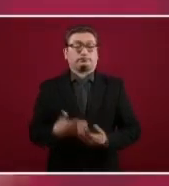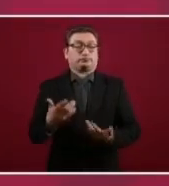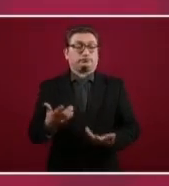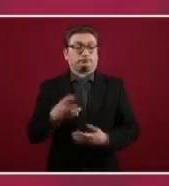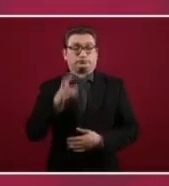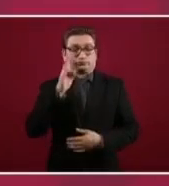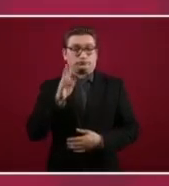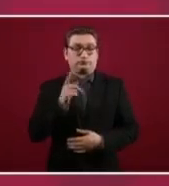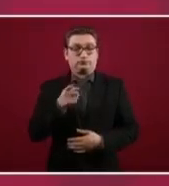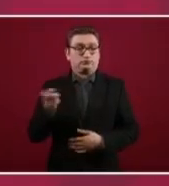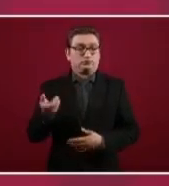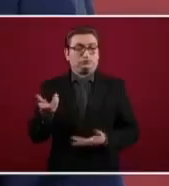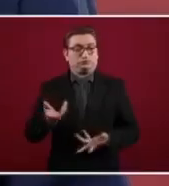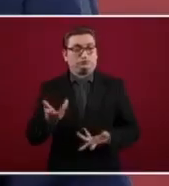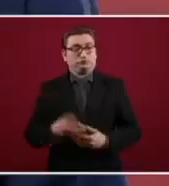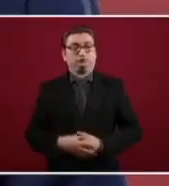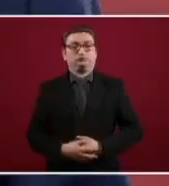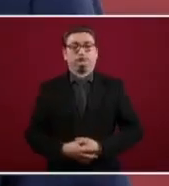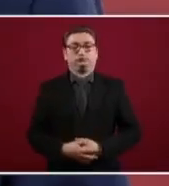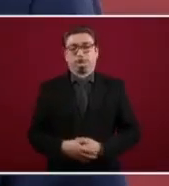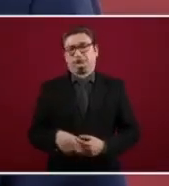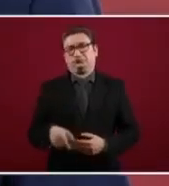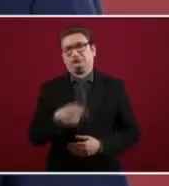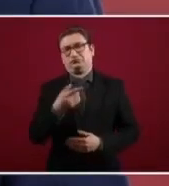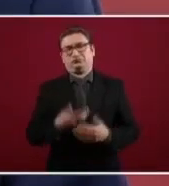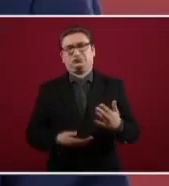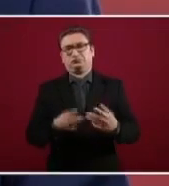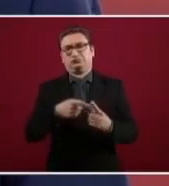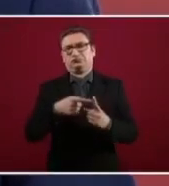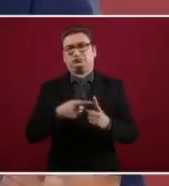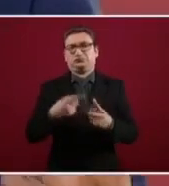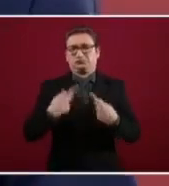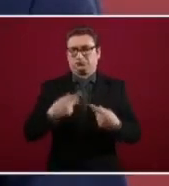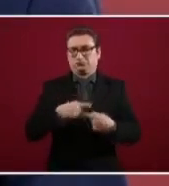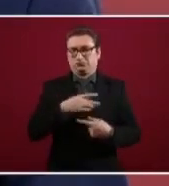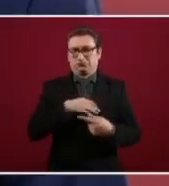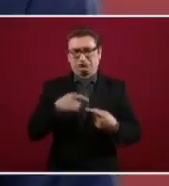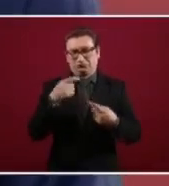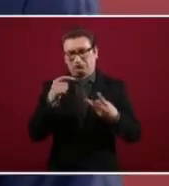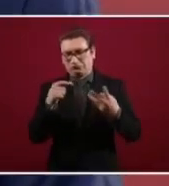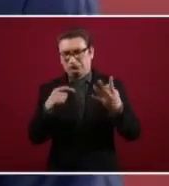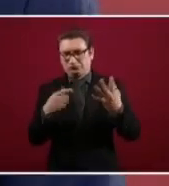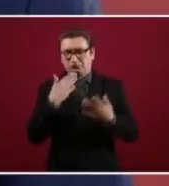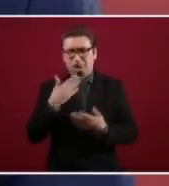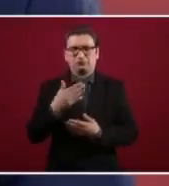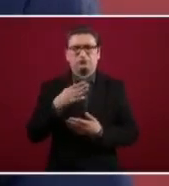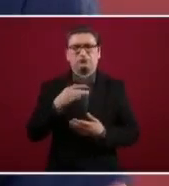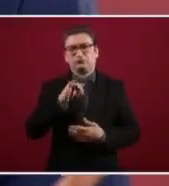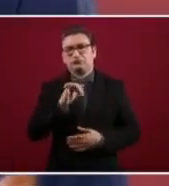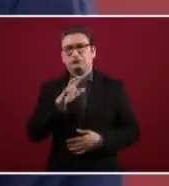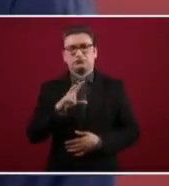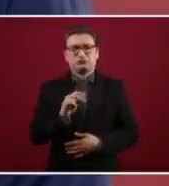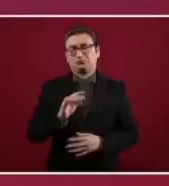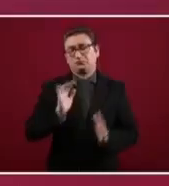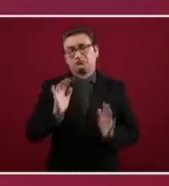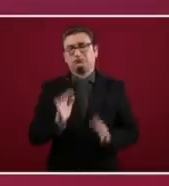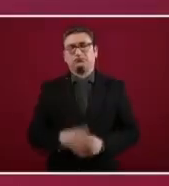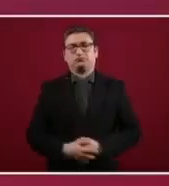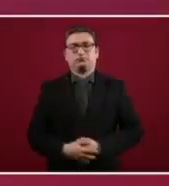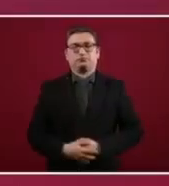ve si la persona cumple o no